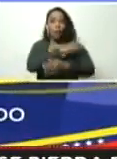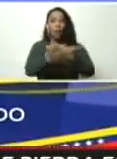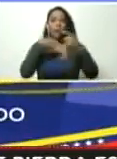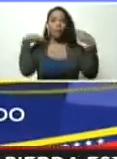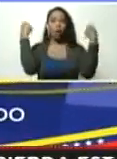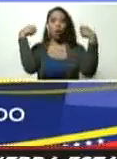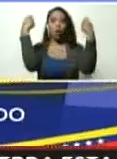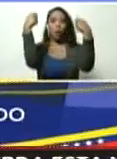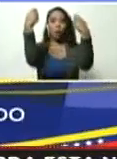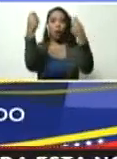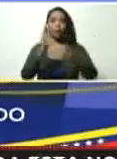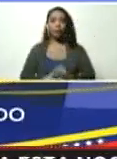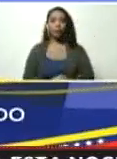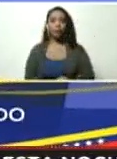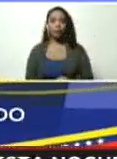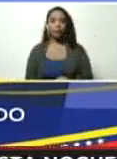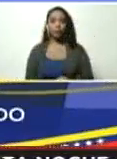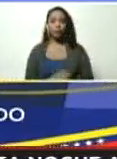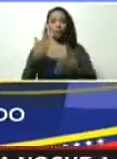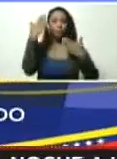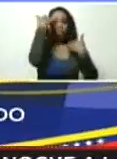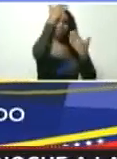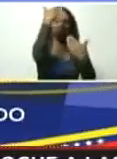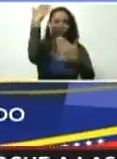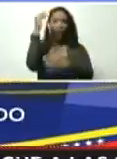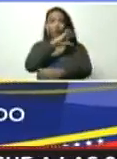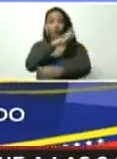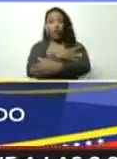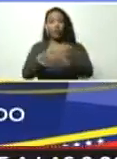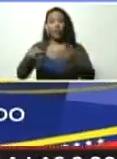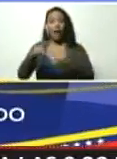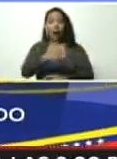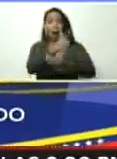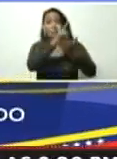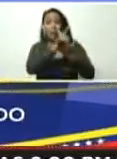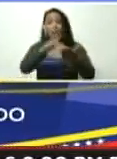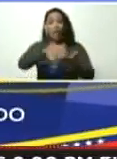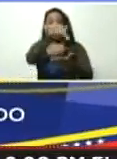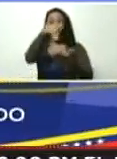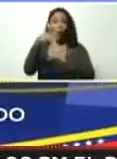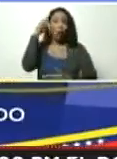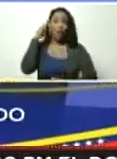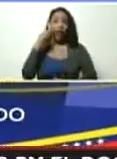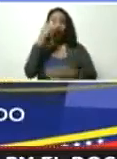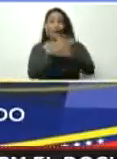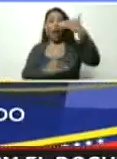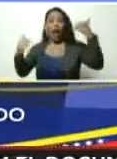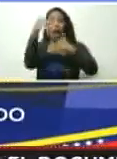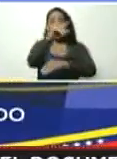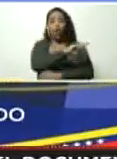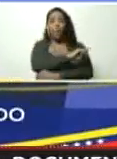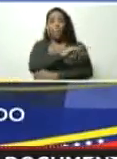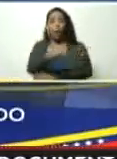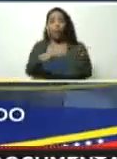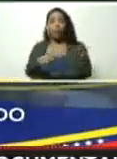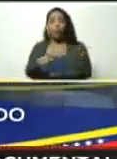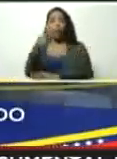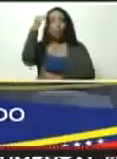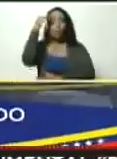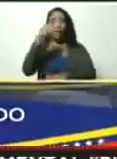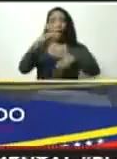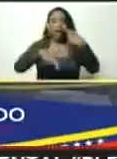Popular. Mi saludo a la Fuerza Armada Nacional Bolivariana y al alto mando militar revolucionario de